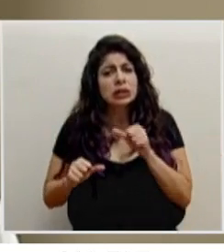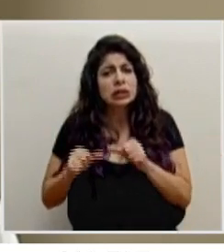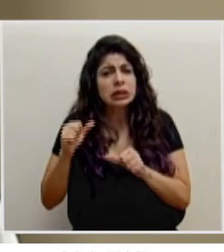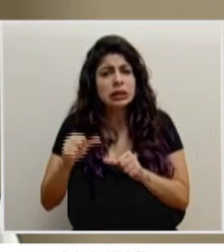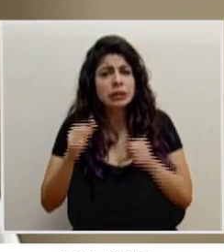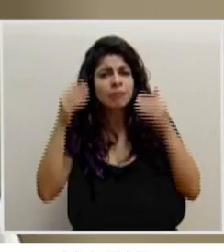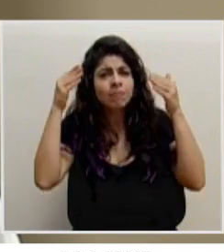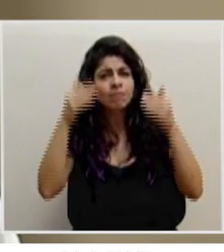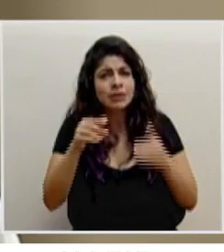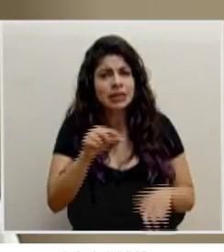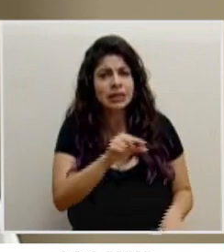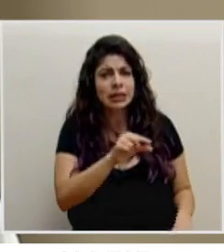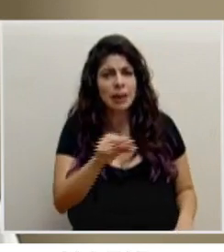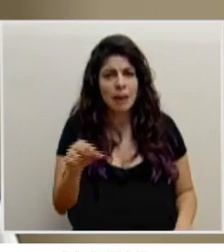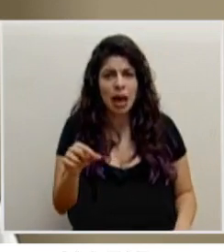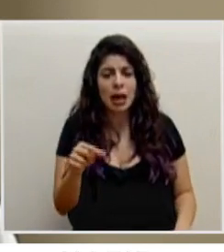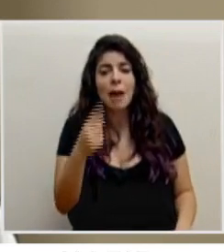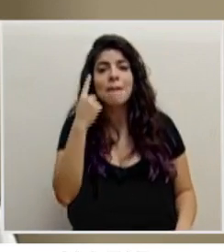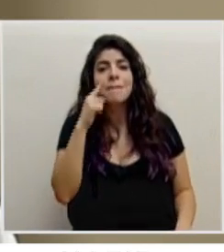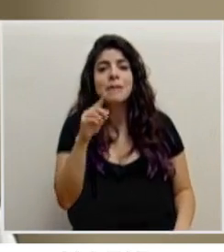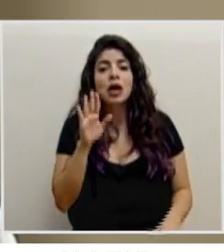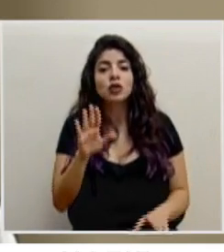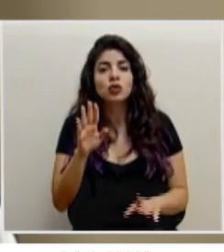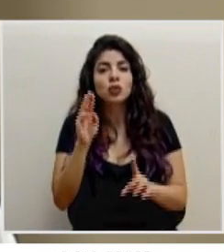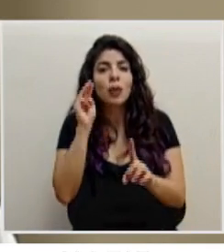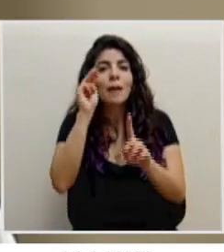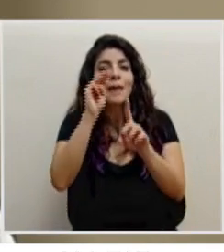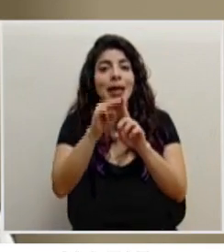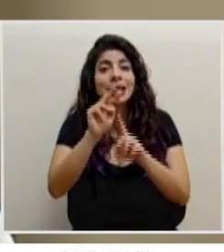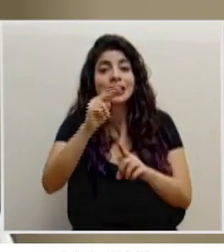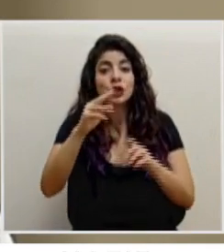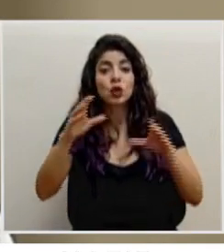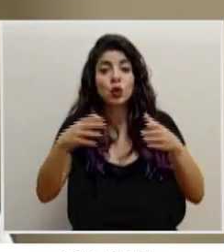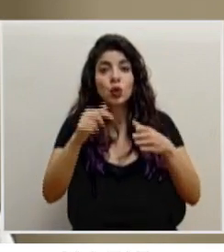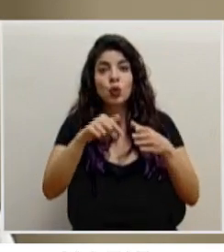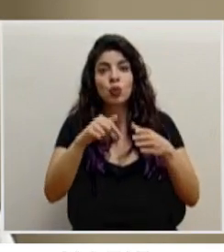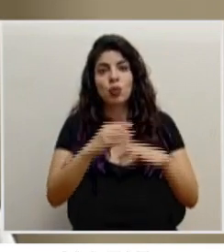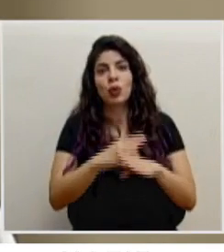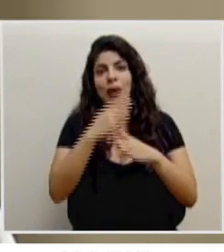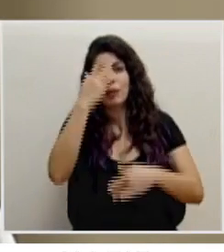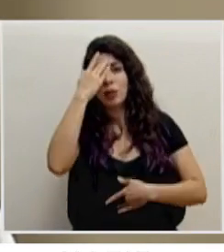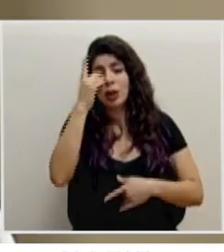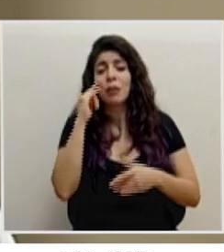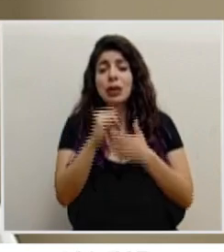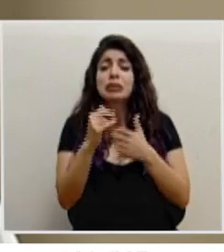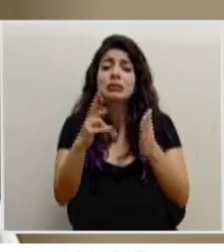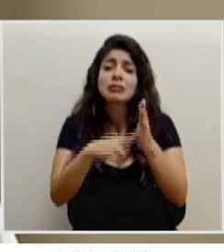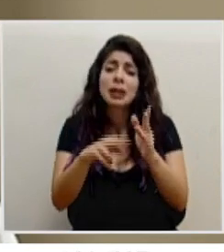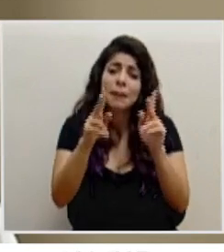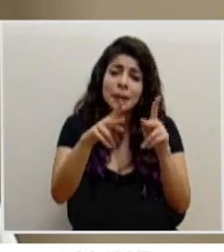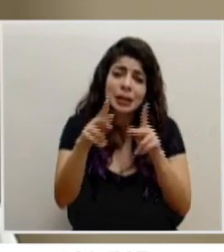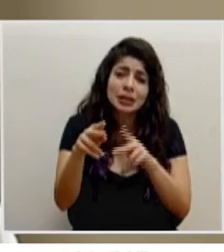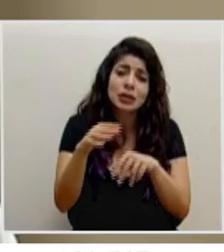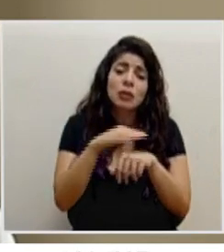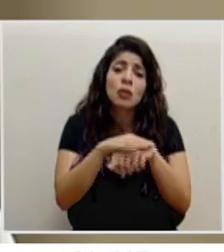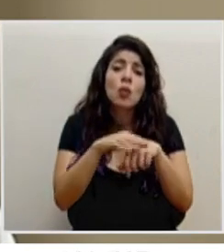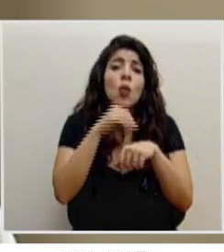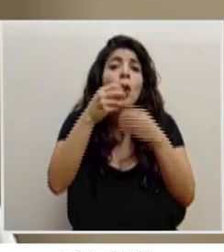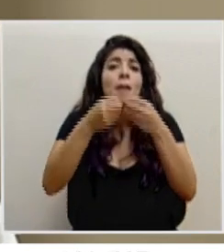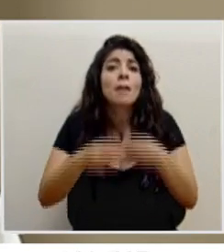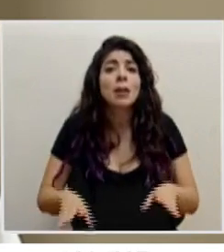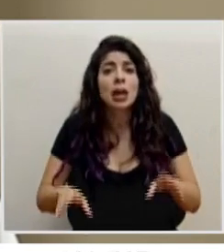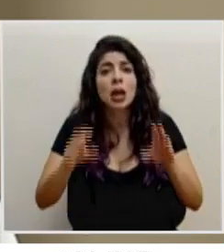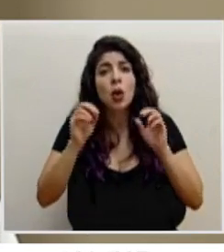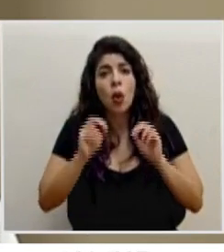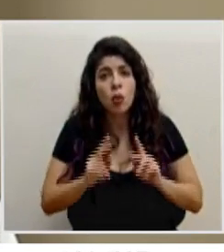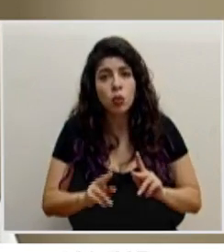semana enfocados en avanzar en las metas de inmunización del segundo grupo, para lo cual reitero la solicitud a las personas para que no pierdan esa